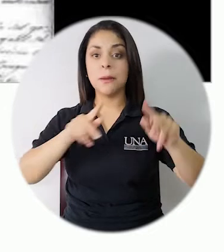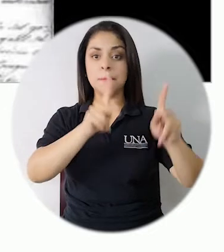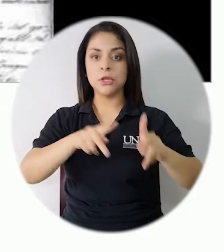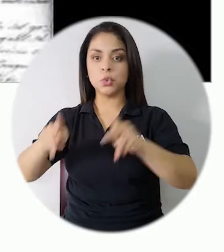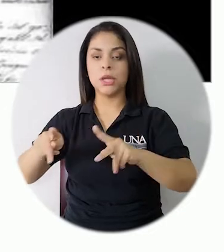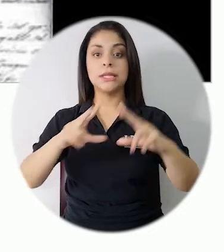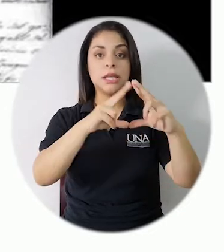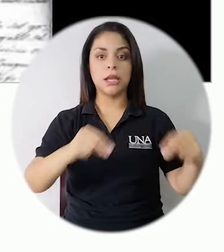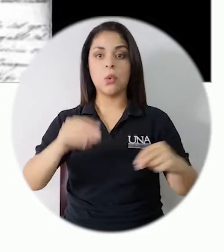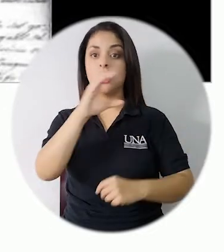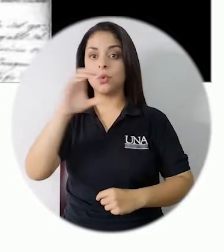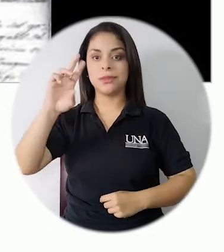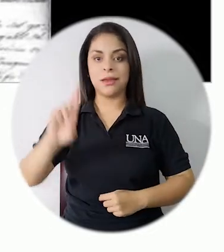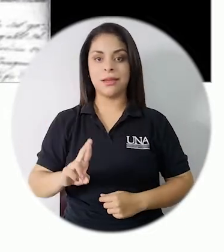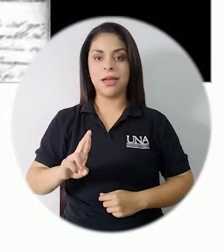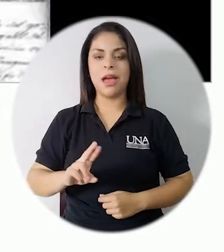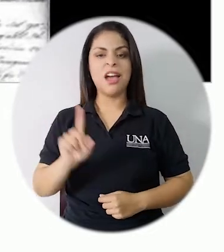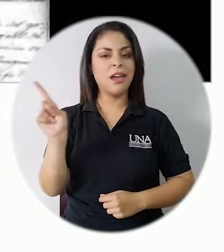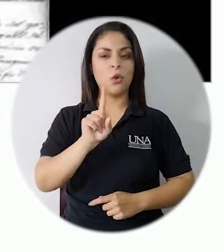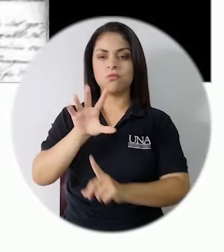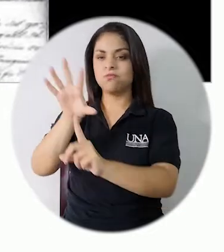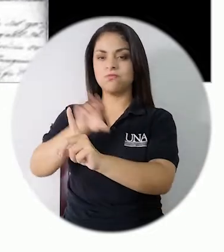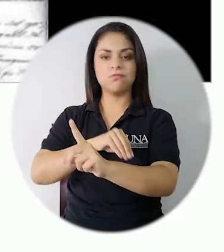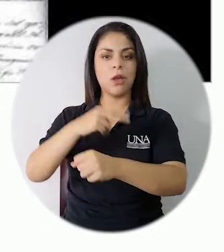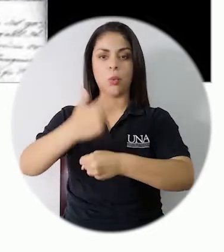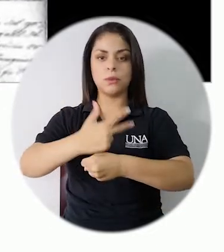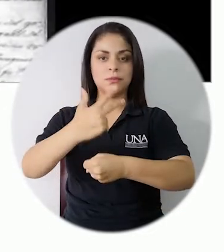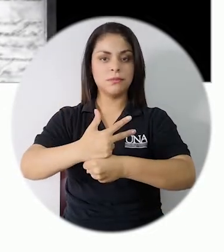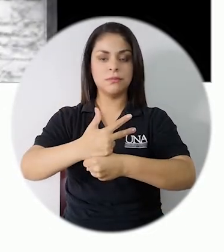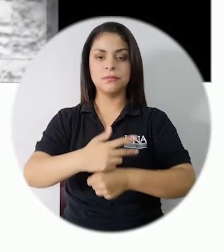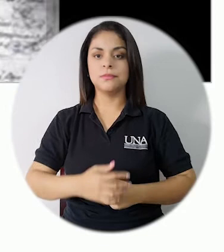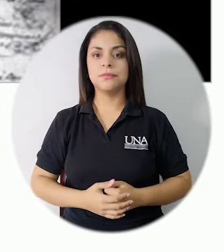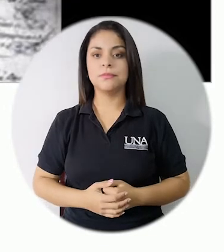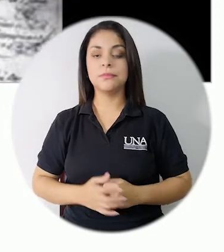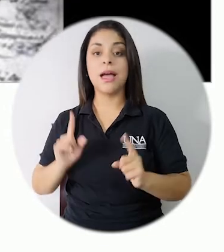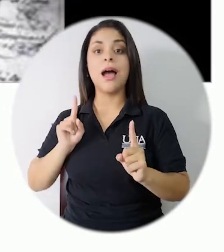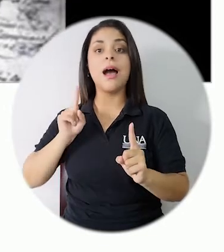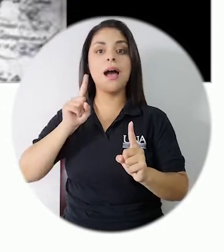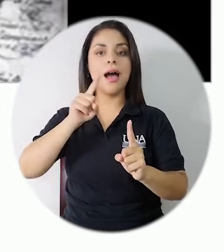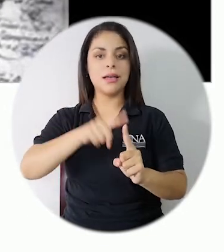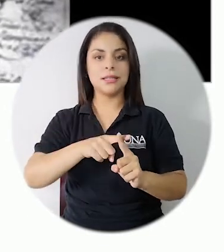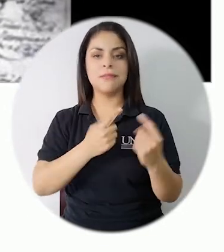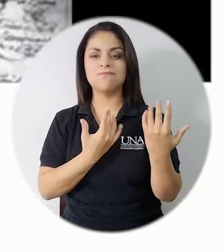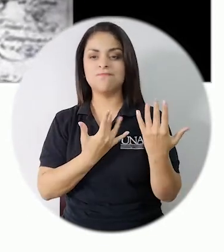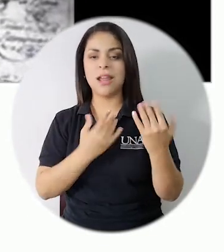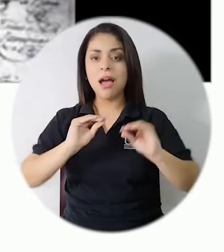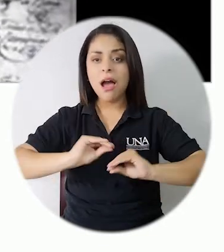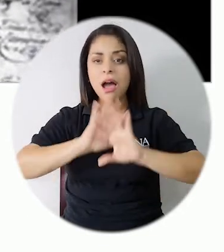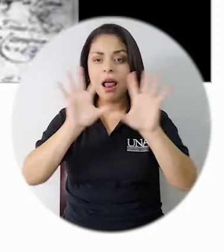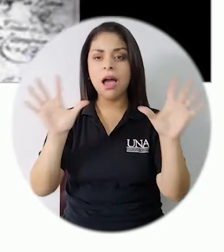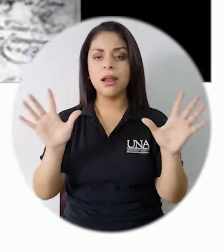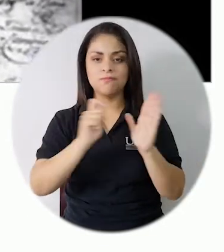provincia de Nicaragua y de Costa Rica que no seguirán el camino que tomó Guatemala, hasta tanto se aclaren